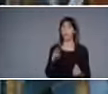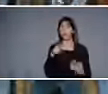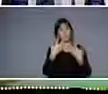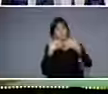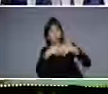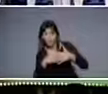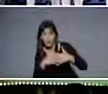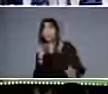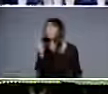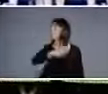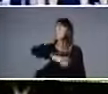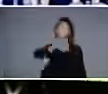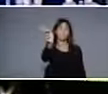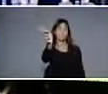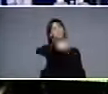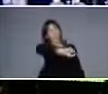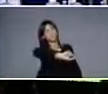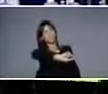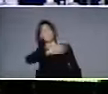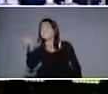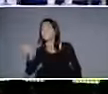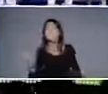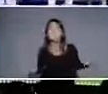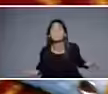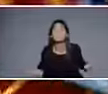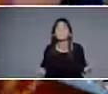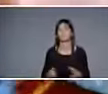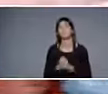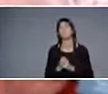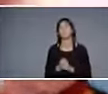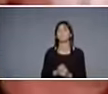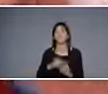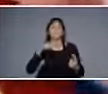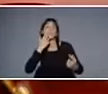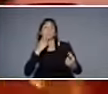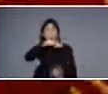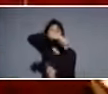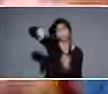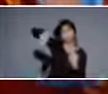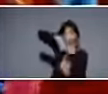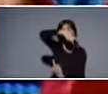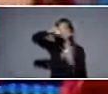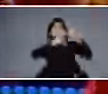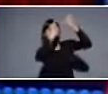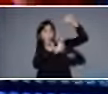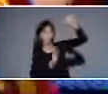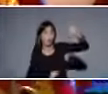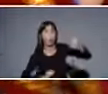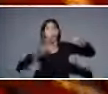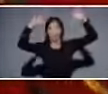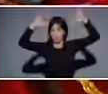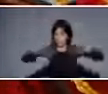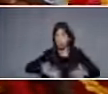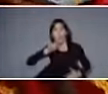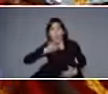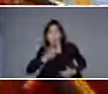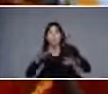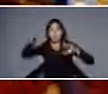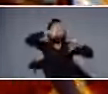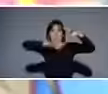funcionan. No, no, no. Si hay anticiclón, viento, nieve, calumpa,